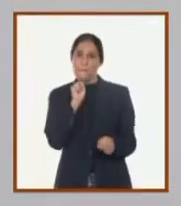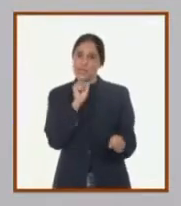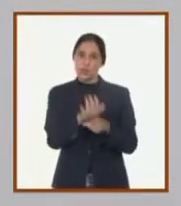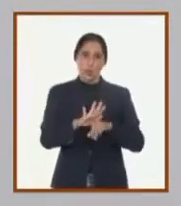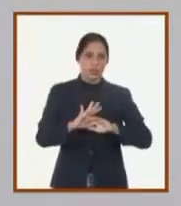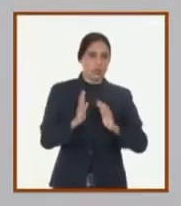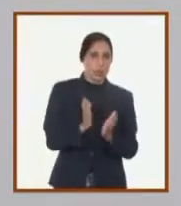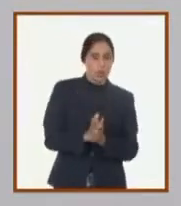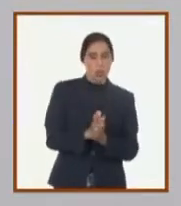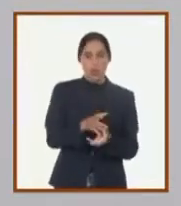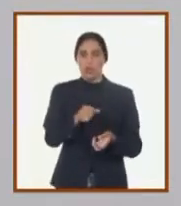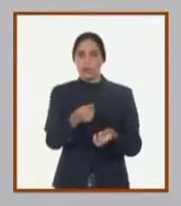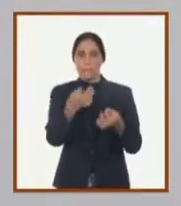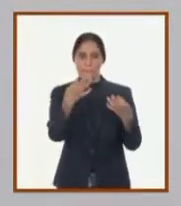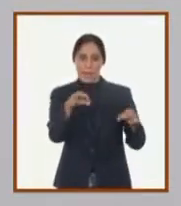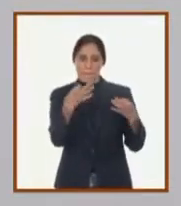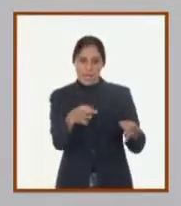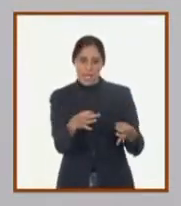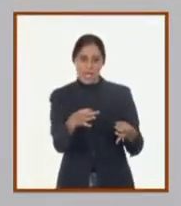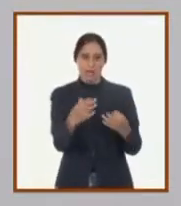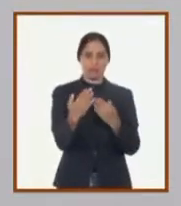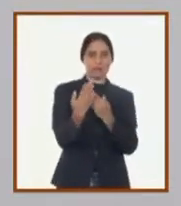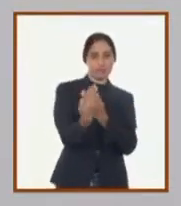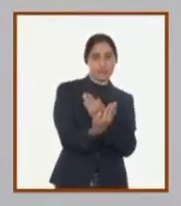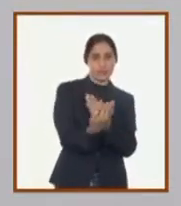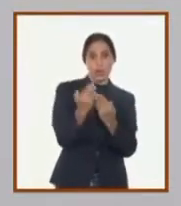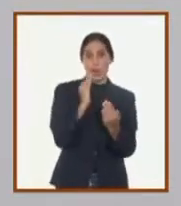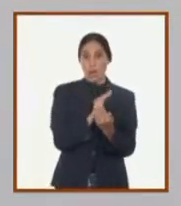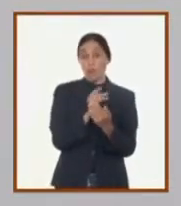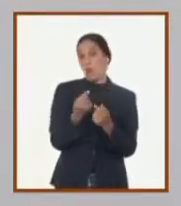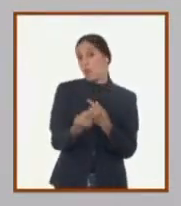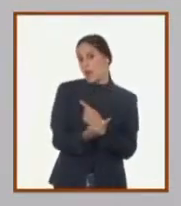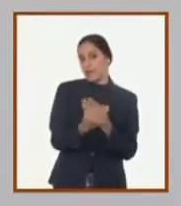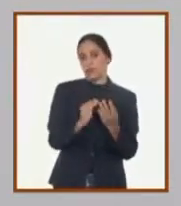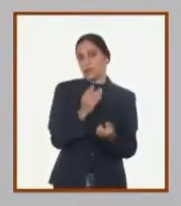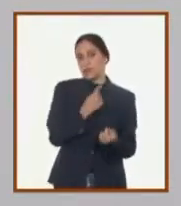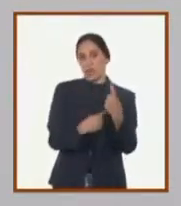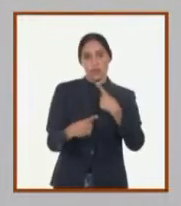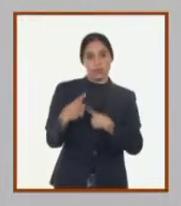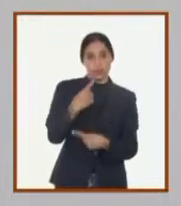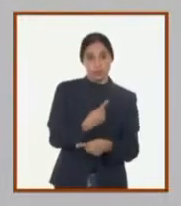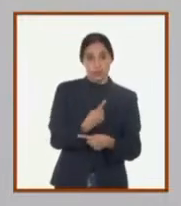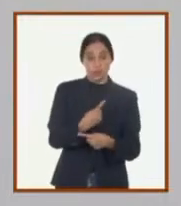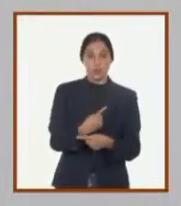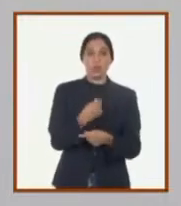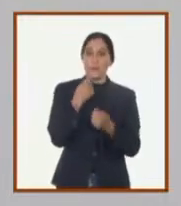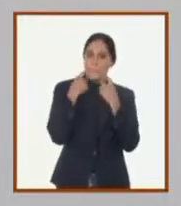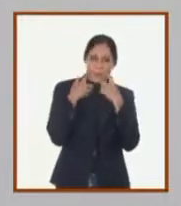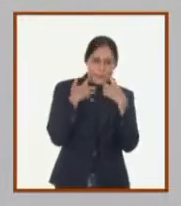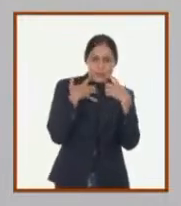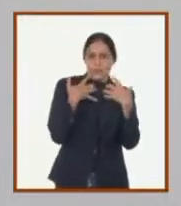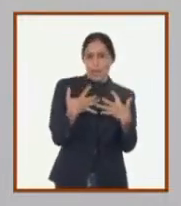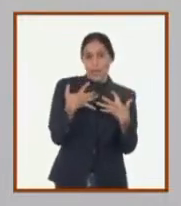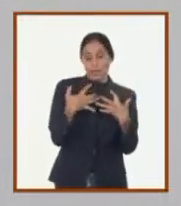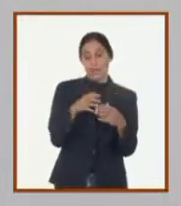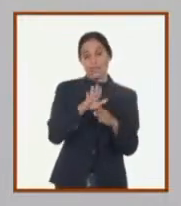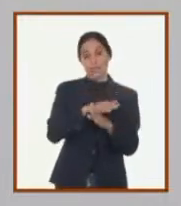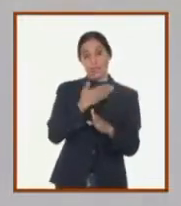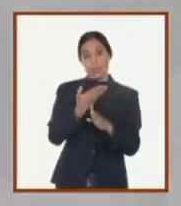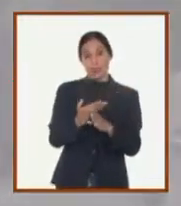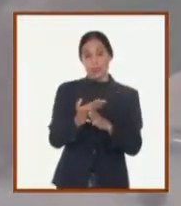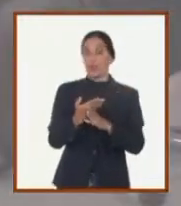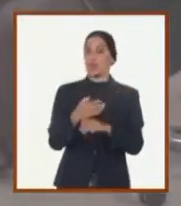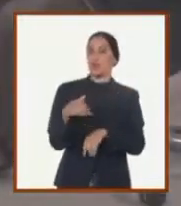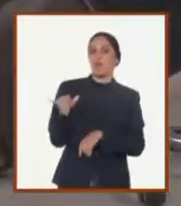los documentos los documentos más más valiosos y a su